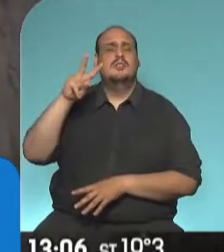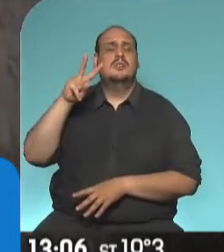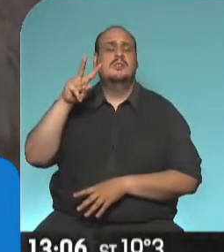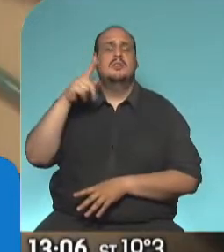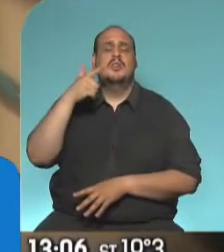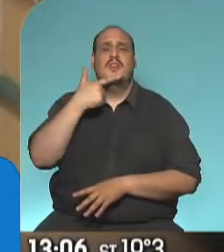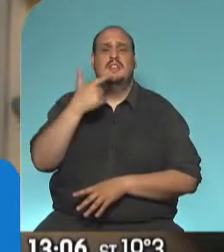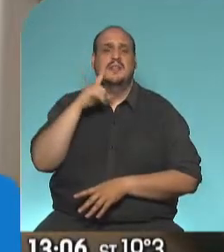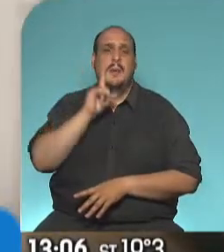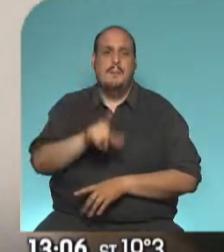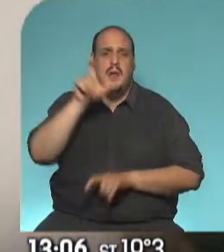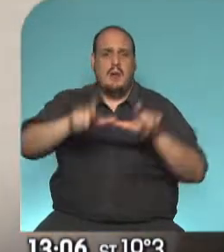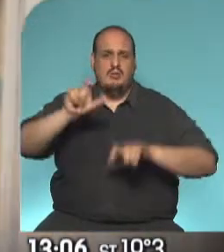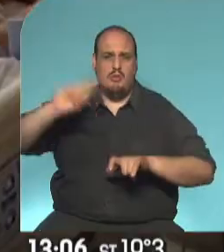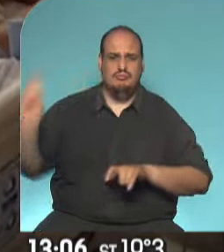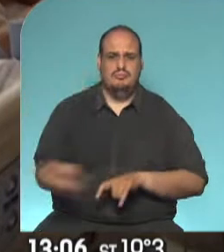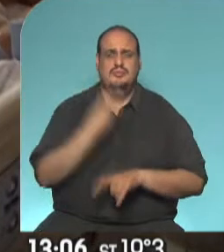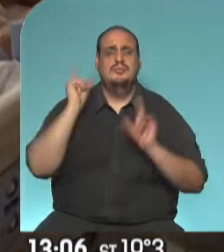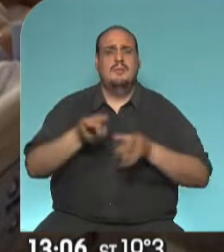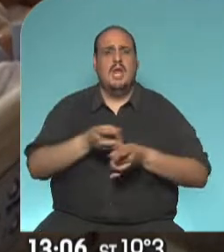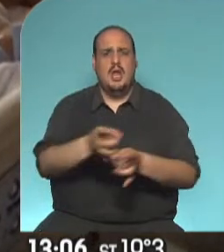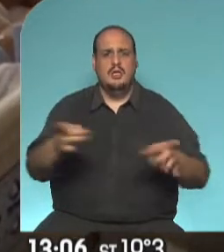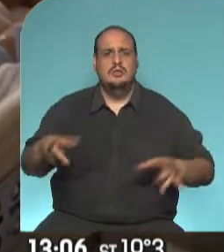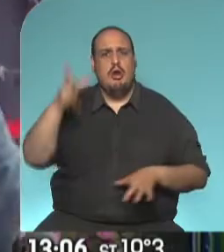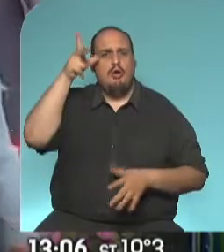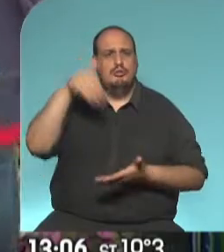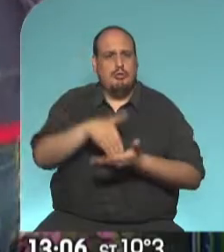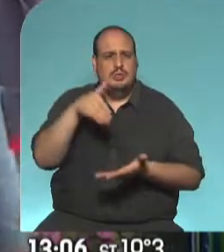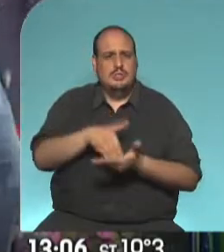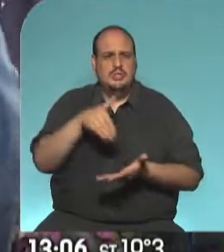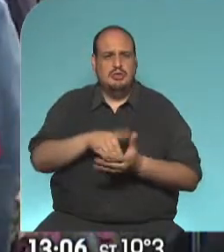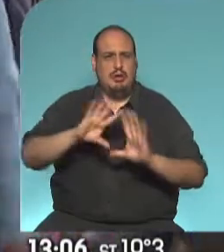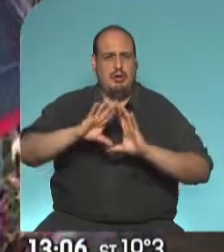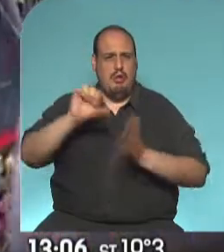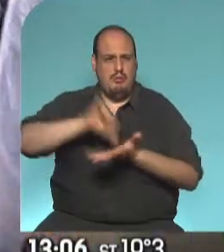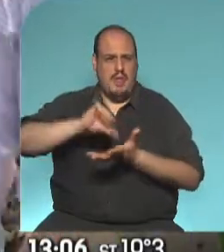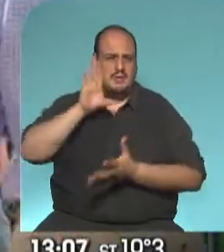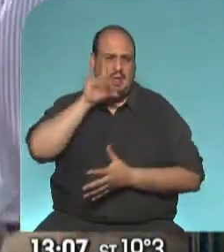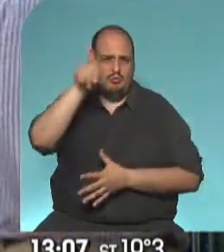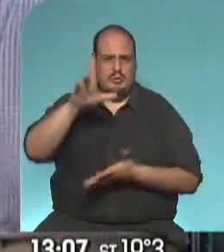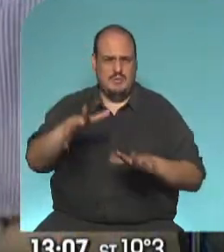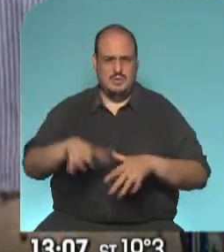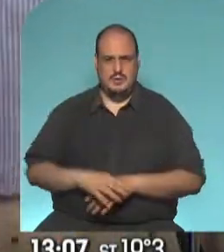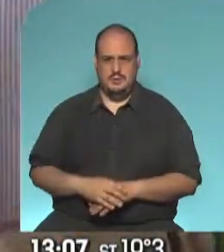muertos por el virus y los contagios acercándose a los 8 millones en todo el país.